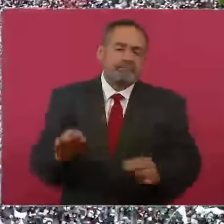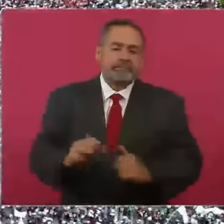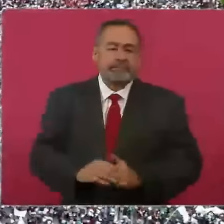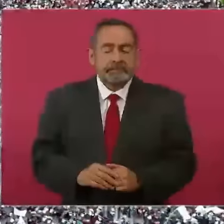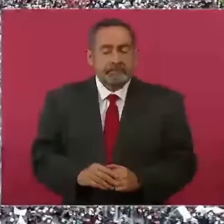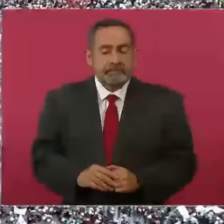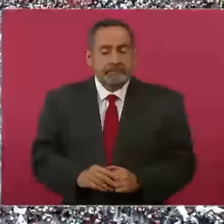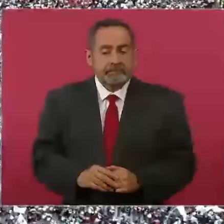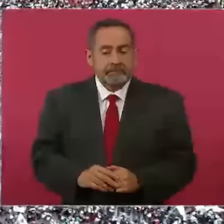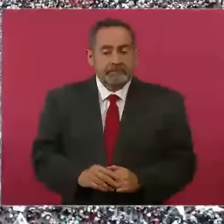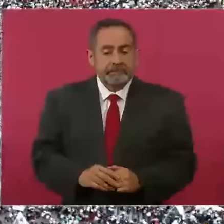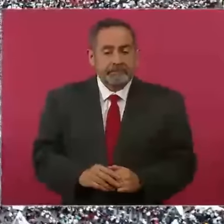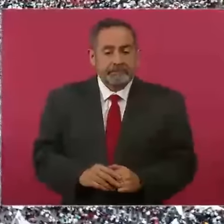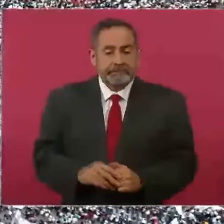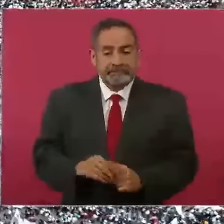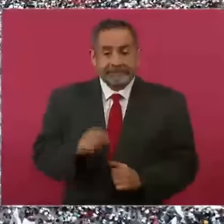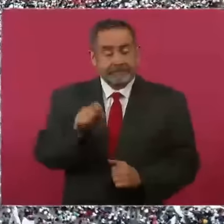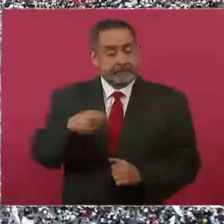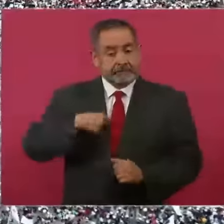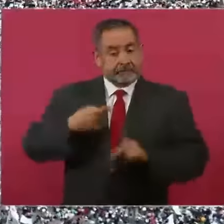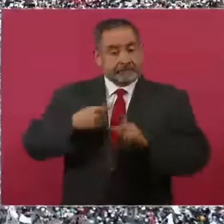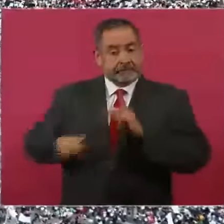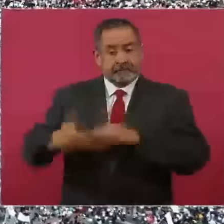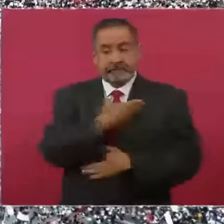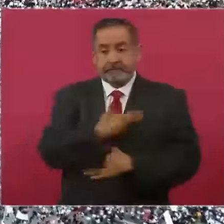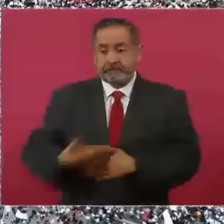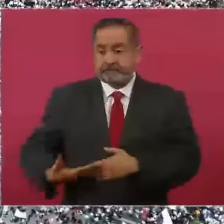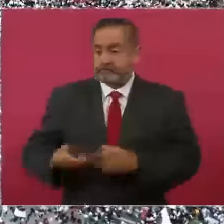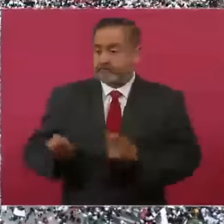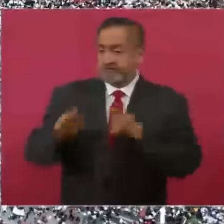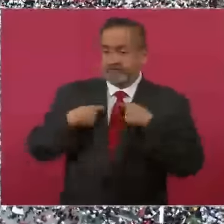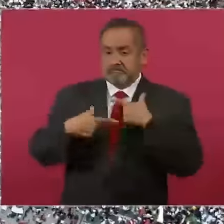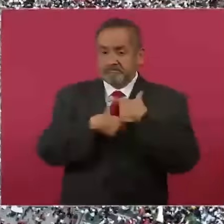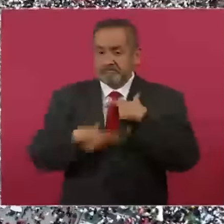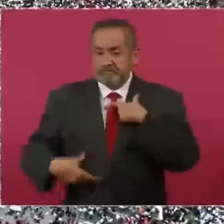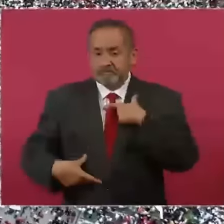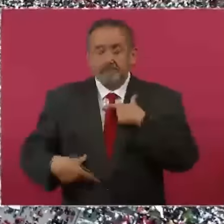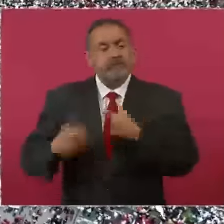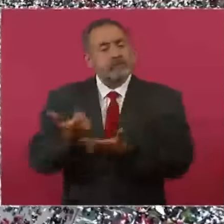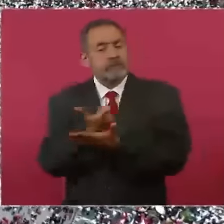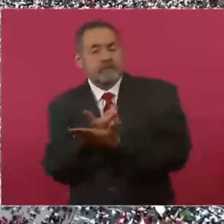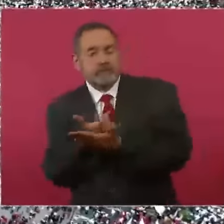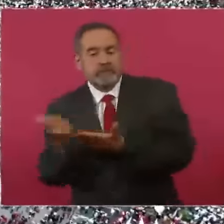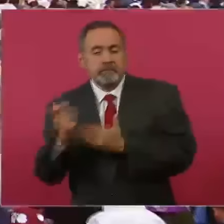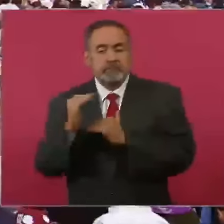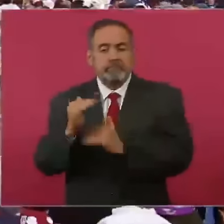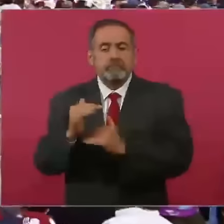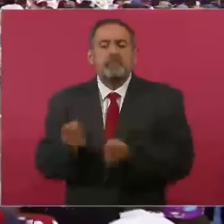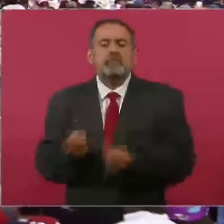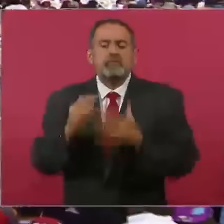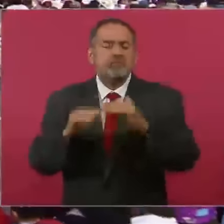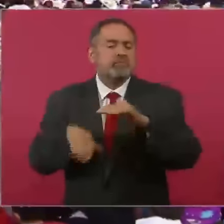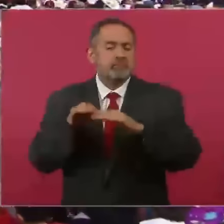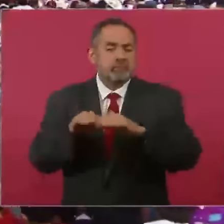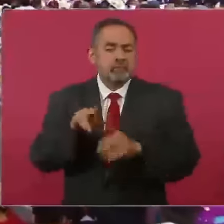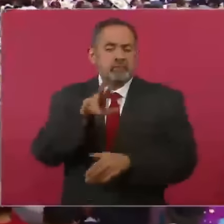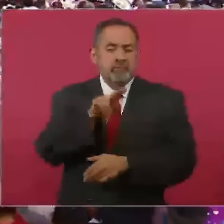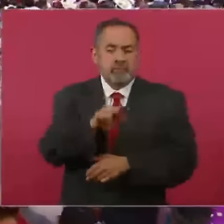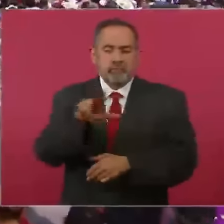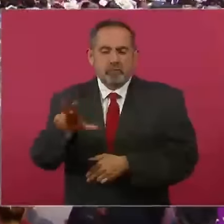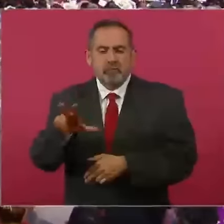Cuando llegamos a la presidencia, el salario mínimo era de 88